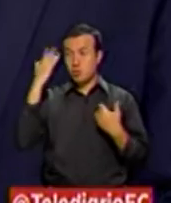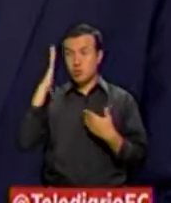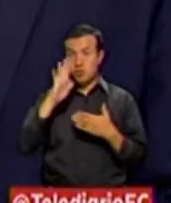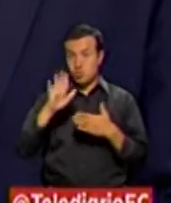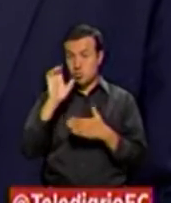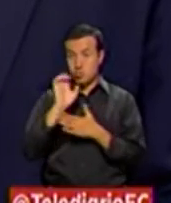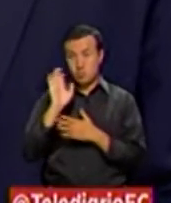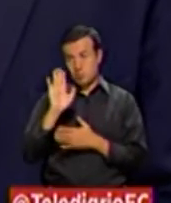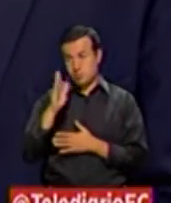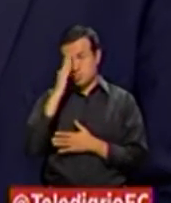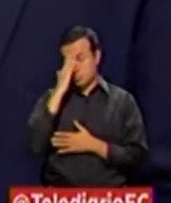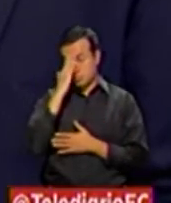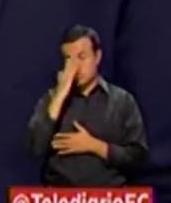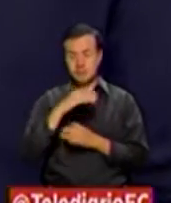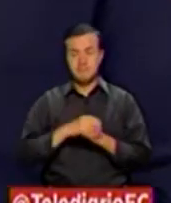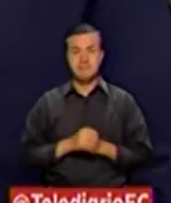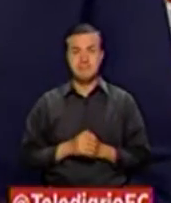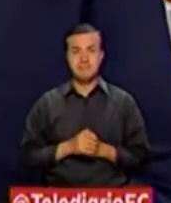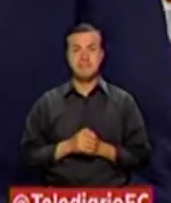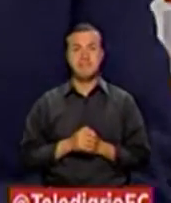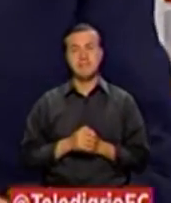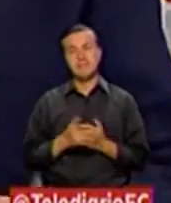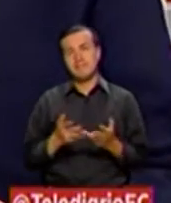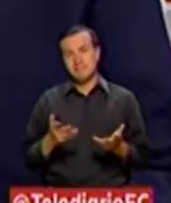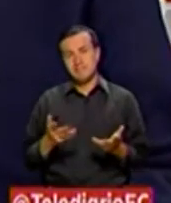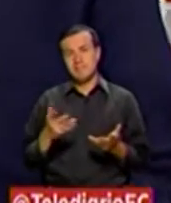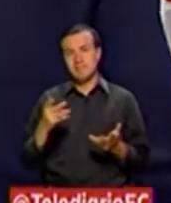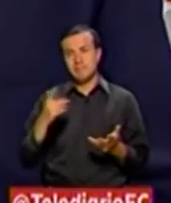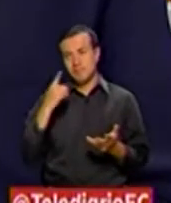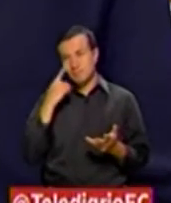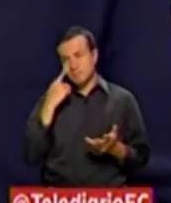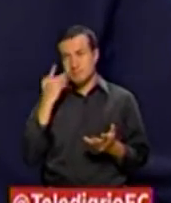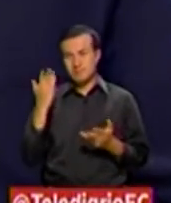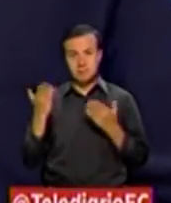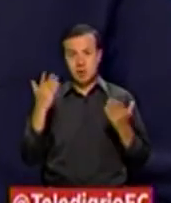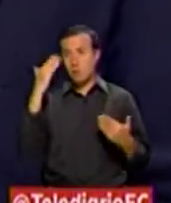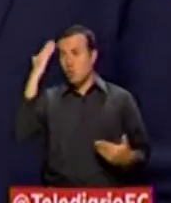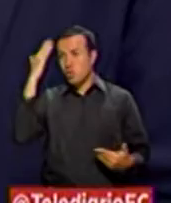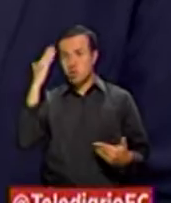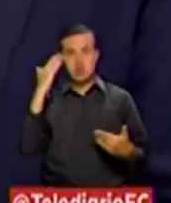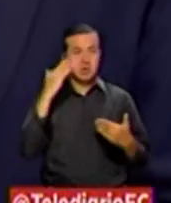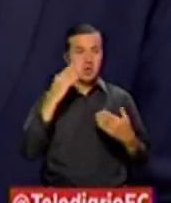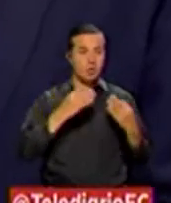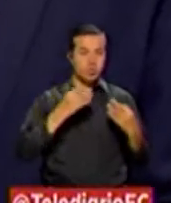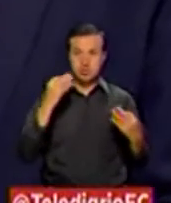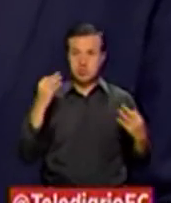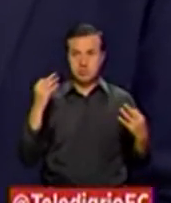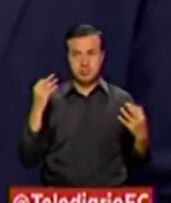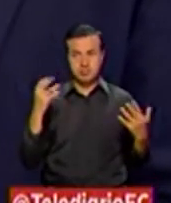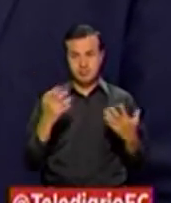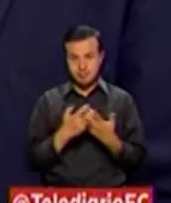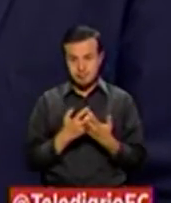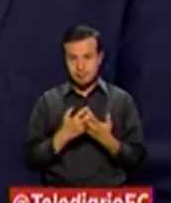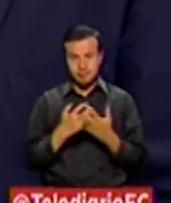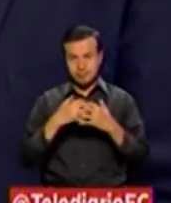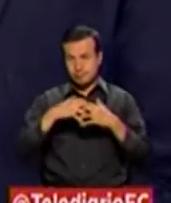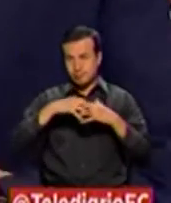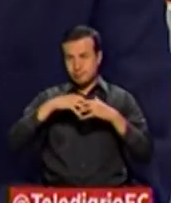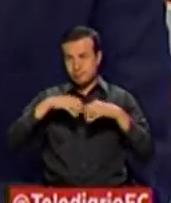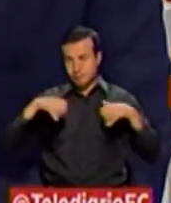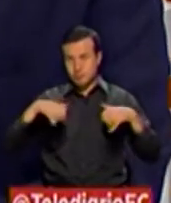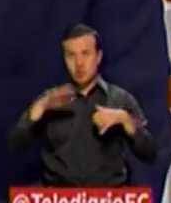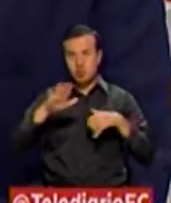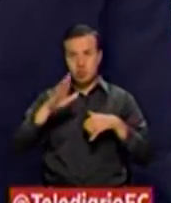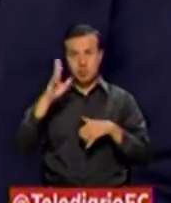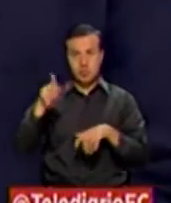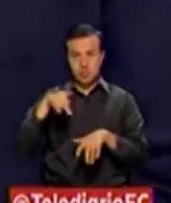país, de manera que es imposible disociar una cosa de la otra. Pero yo quisiera pedirle que desde el punto de vista